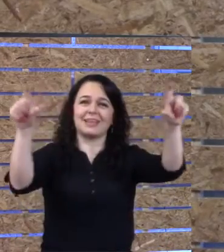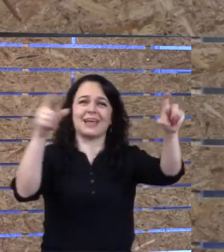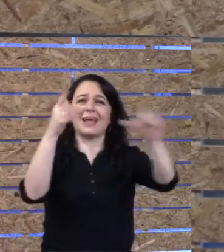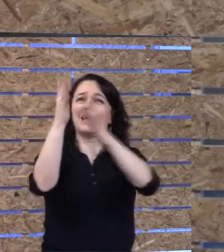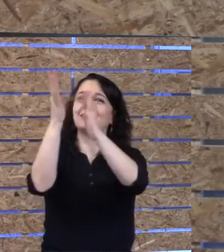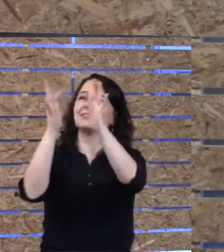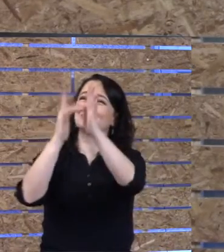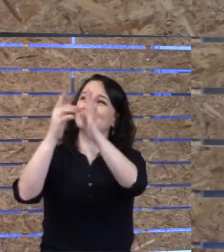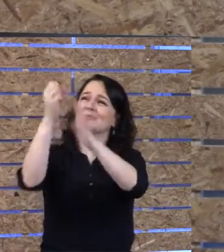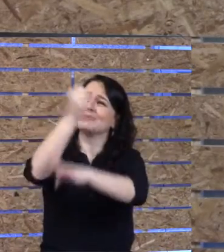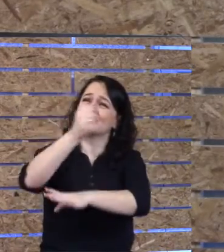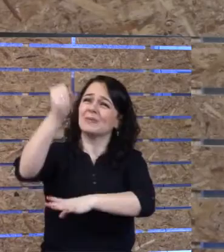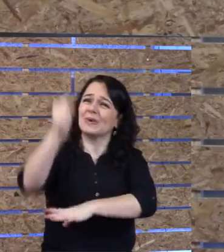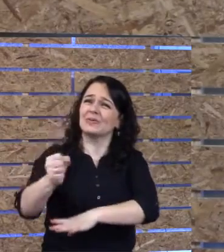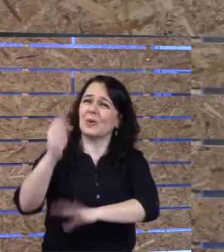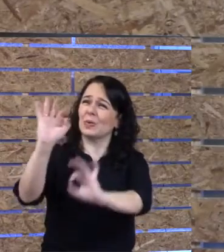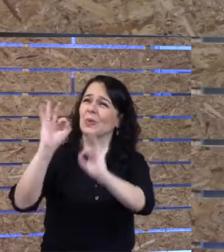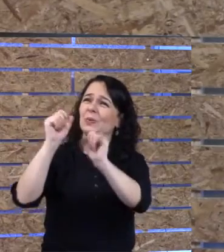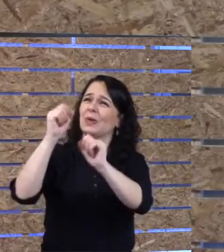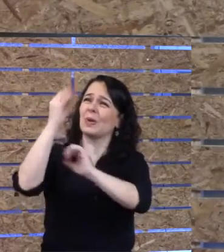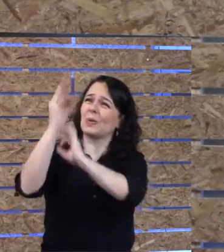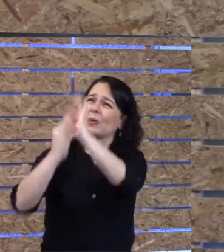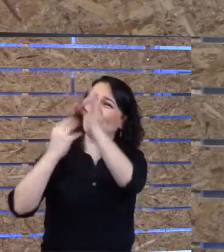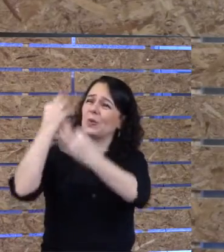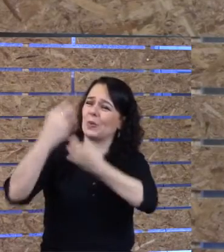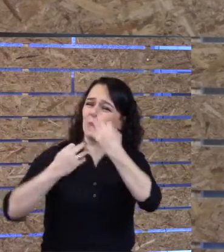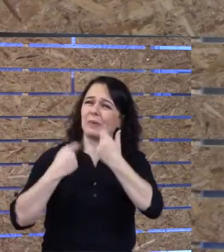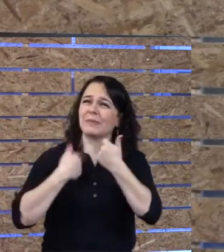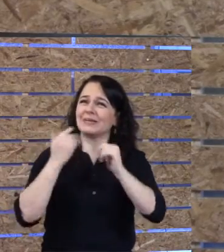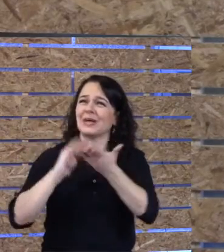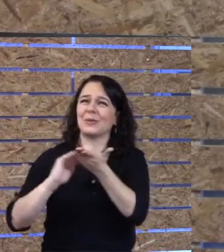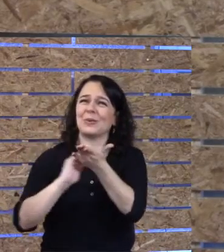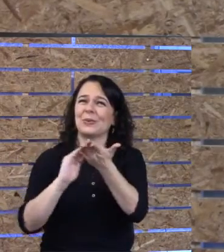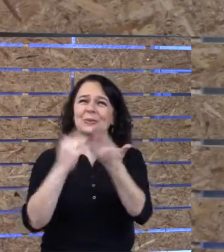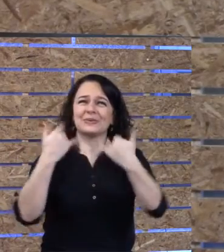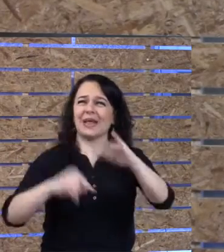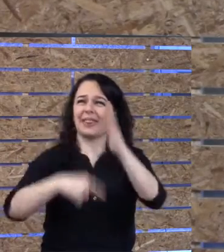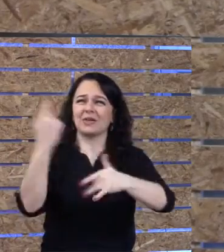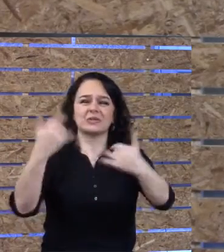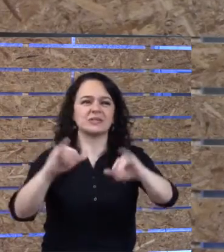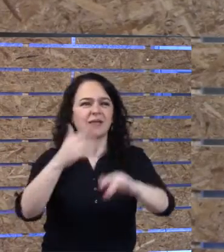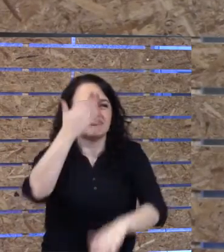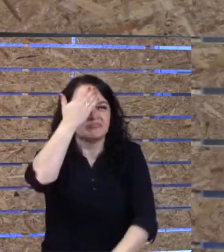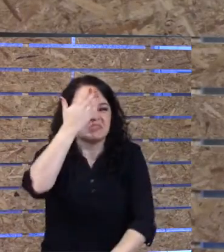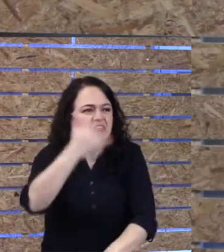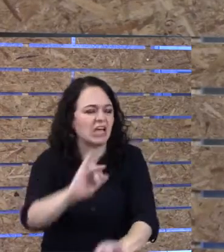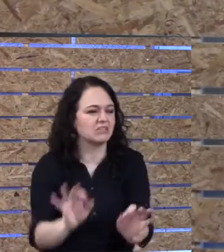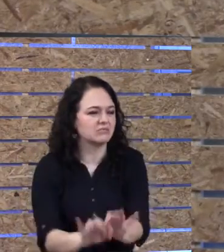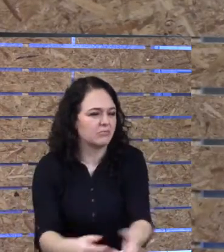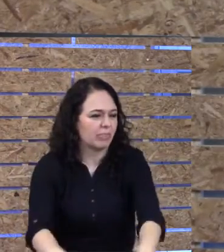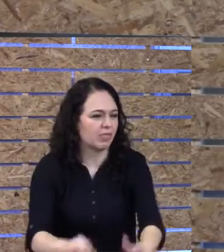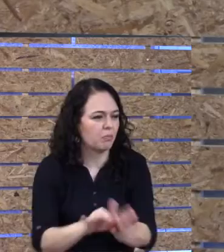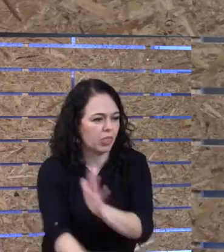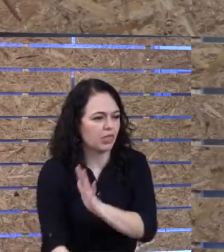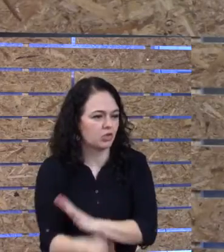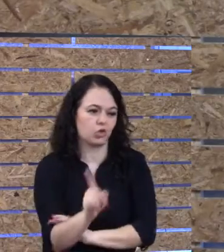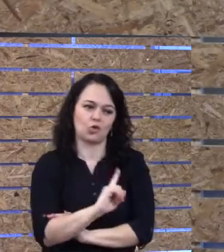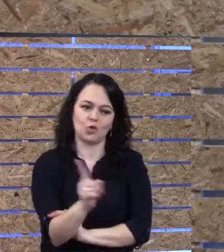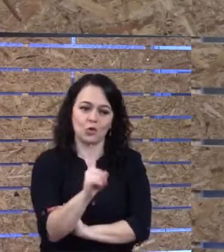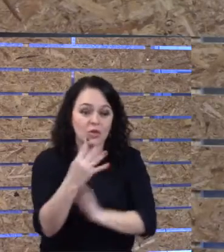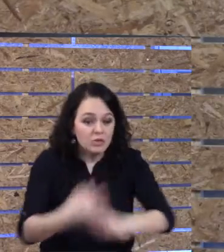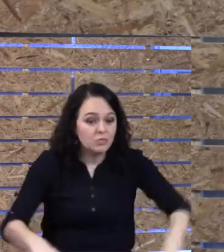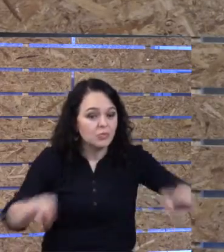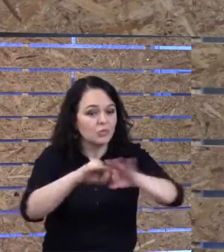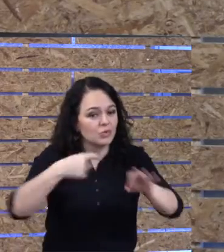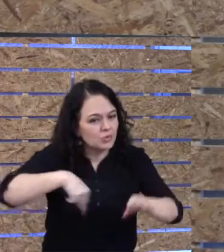todos nuestros problemas. Yo necesito reconvenirte y advertirte de lo ofensivo que es